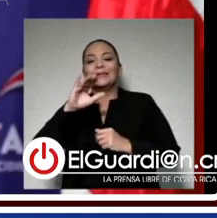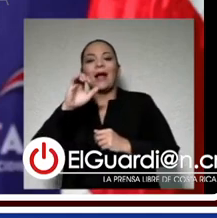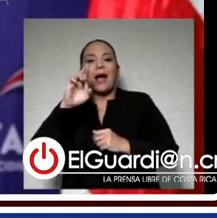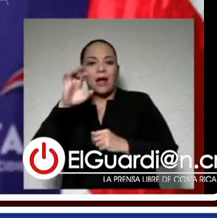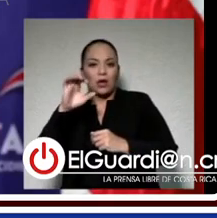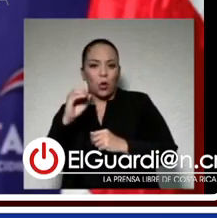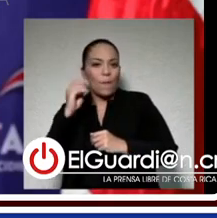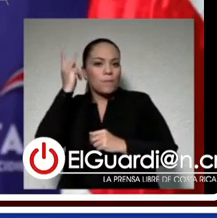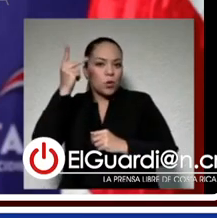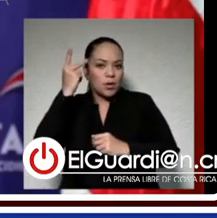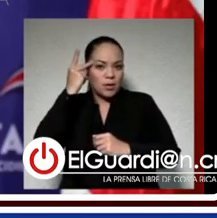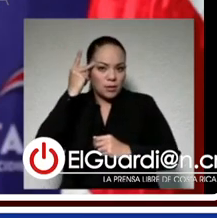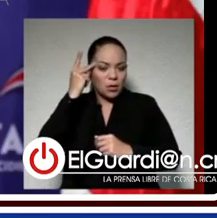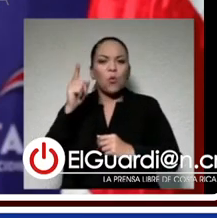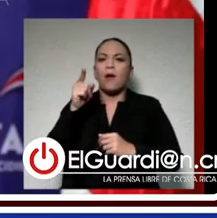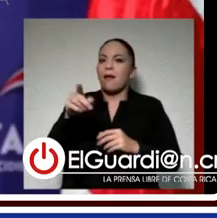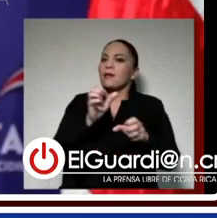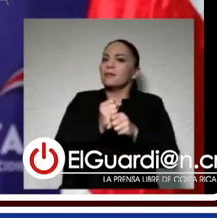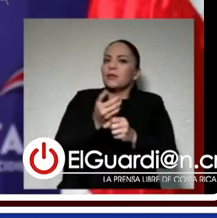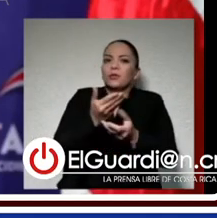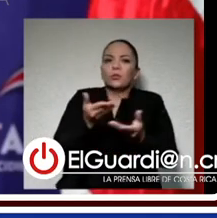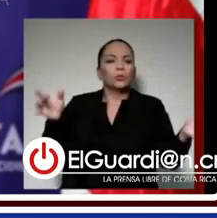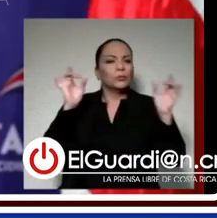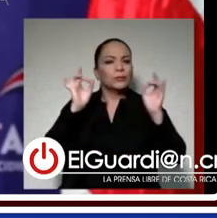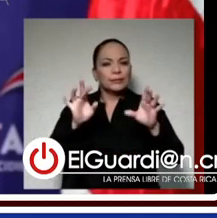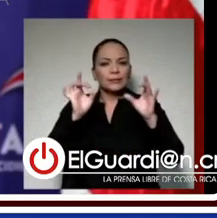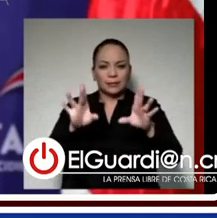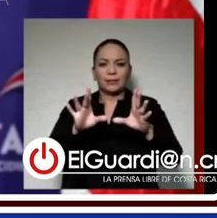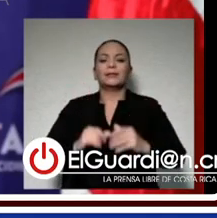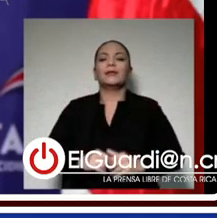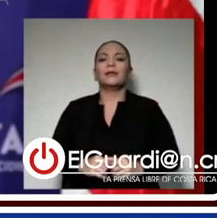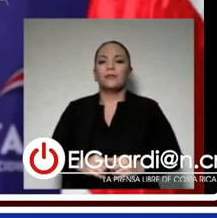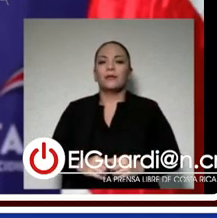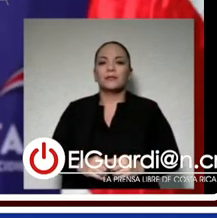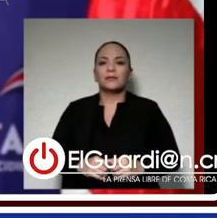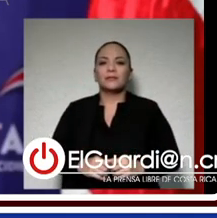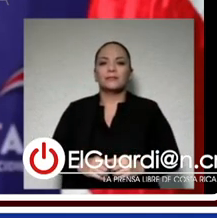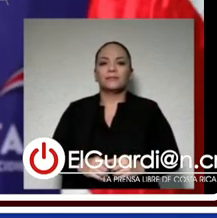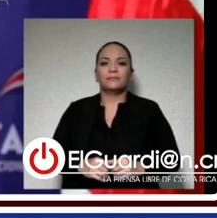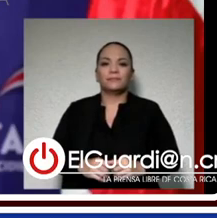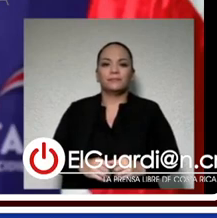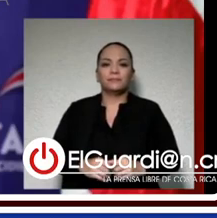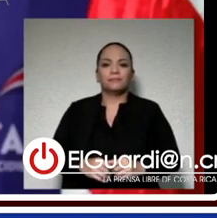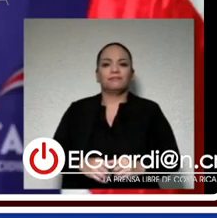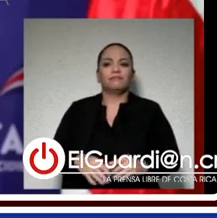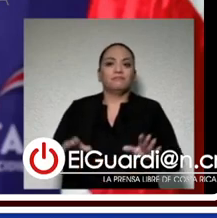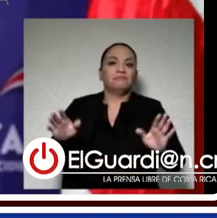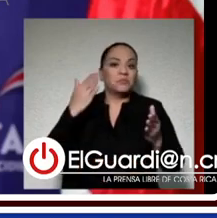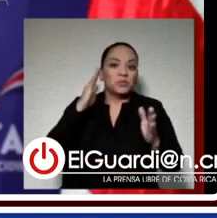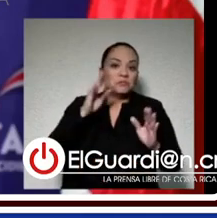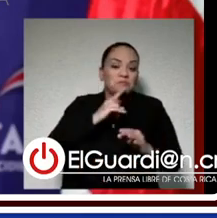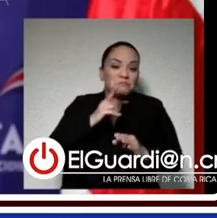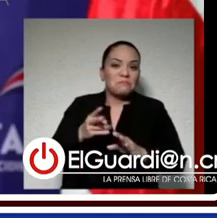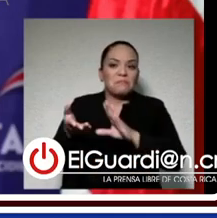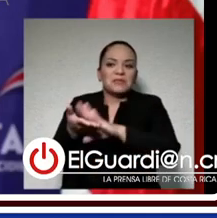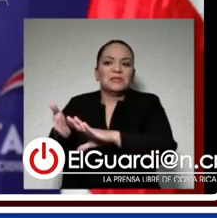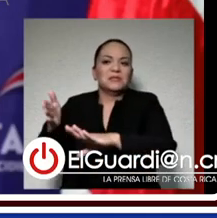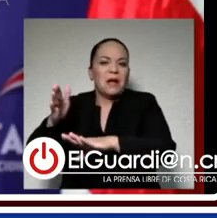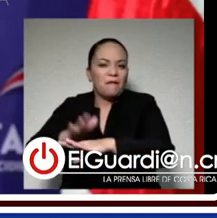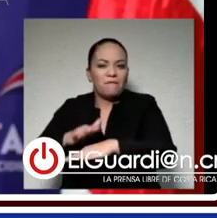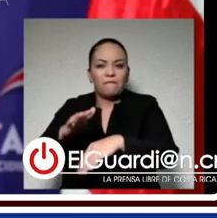haciendo cosas muy severas, si se fueran ciertos, como estafa, y bueno, es una pluma